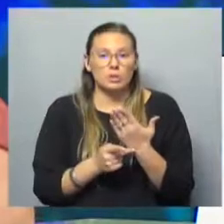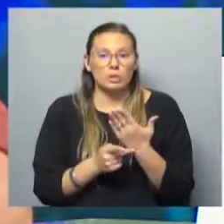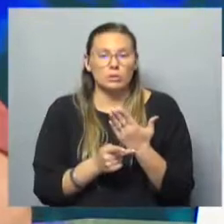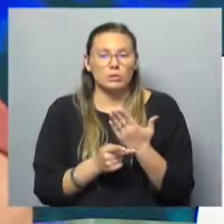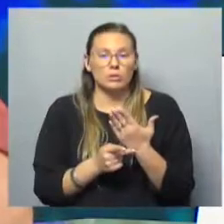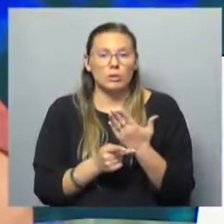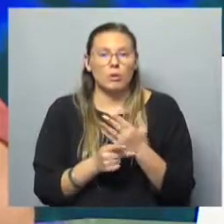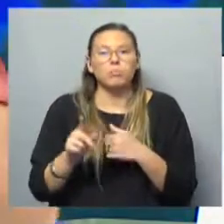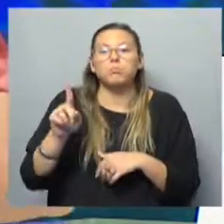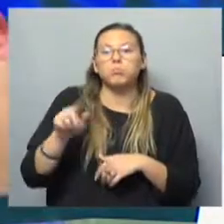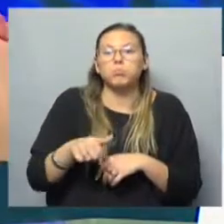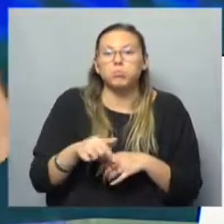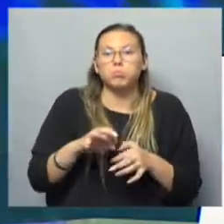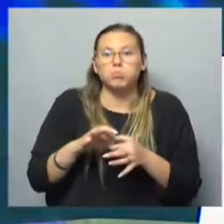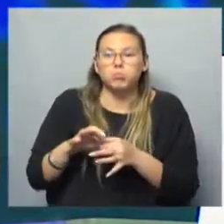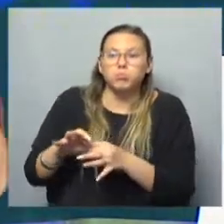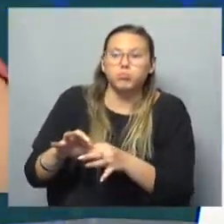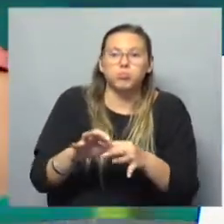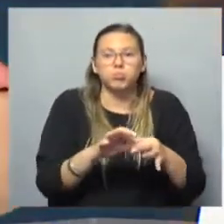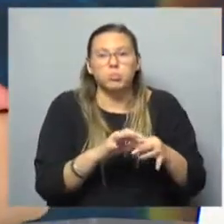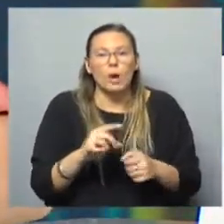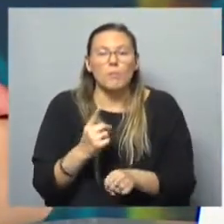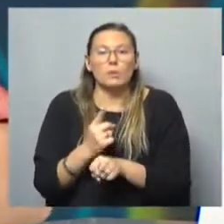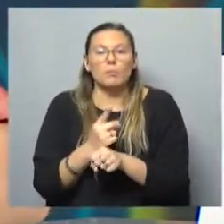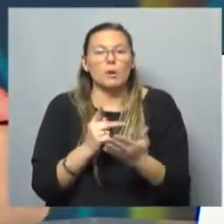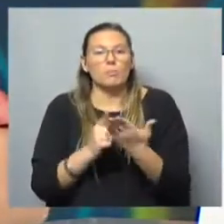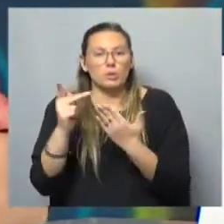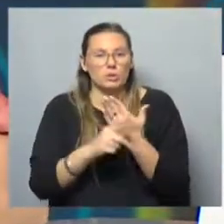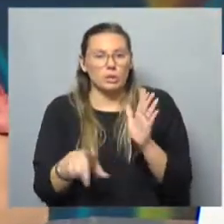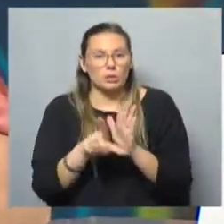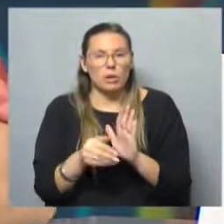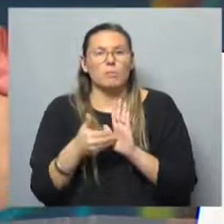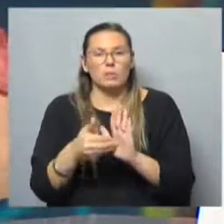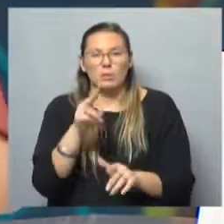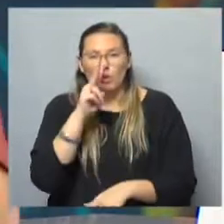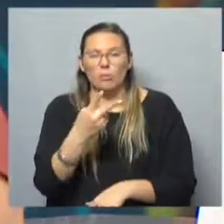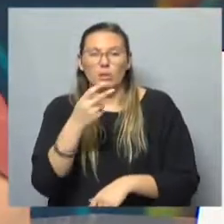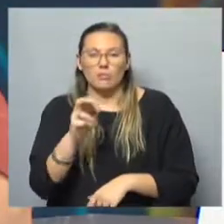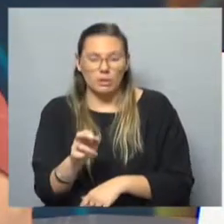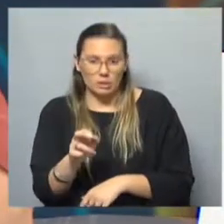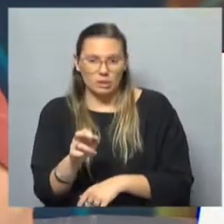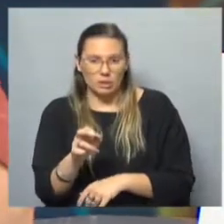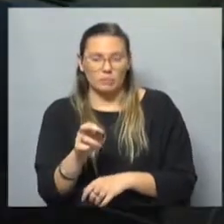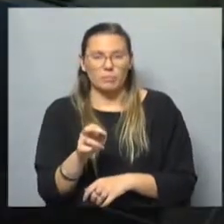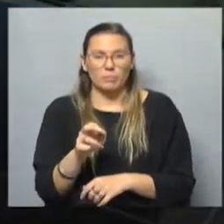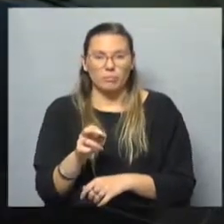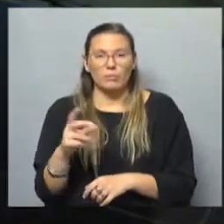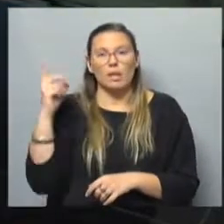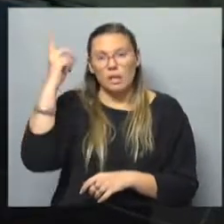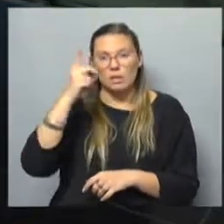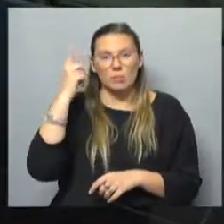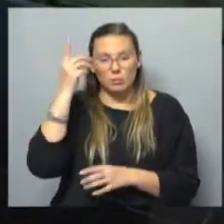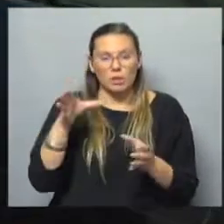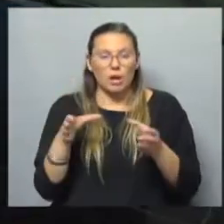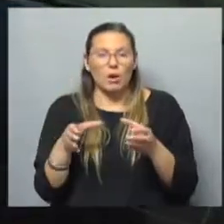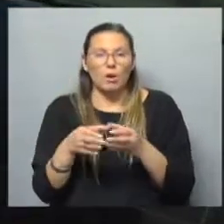llega unificando el primer proyecto de ley que se presentó en 2020 por parte del diputado del Partido